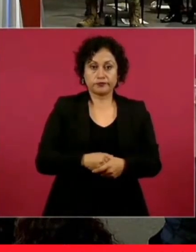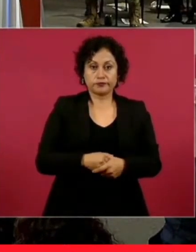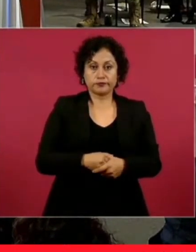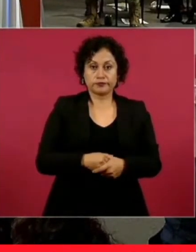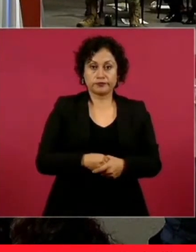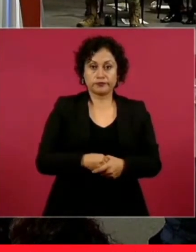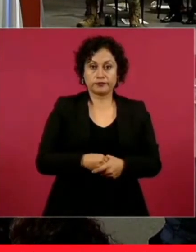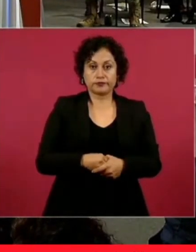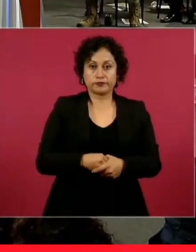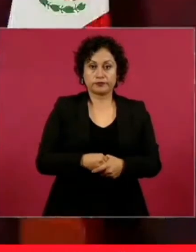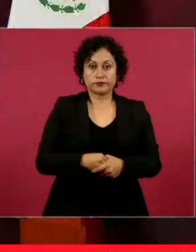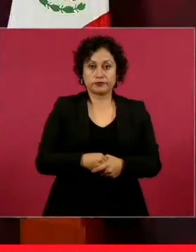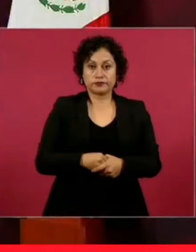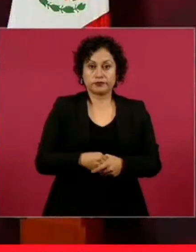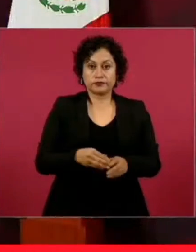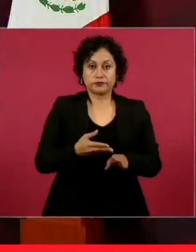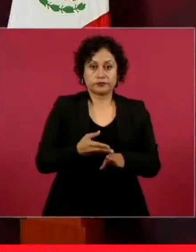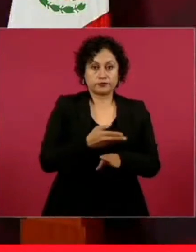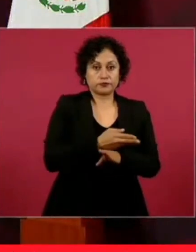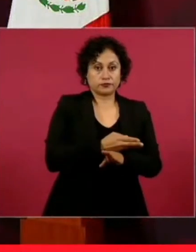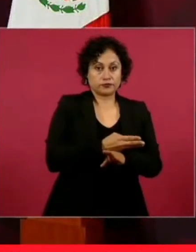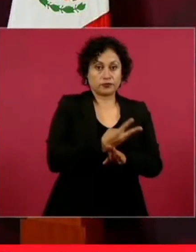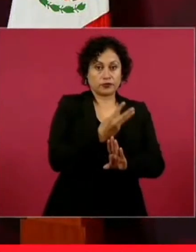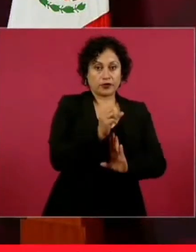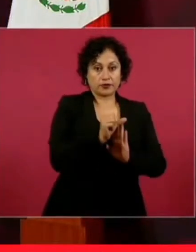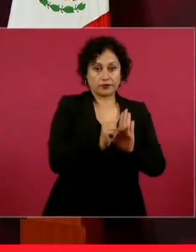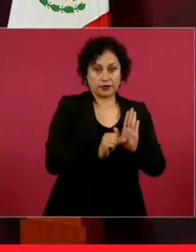al trimestre.